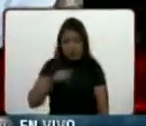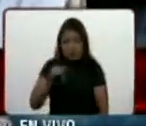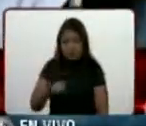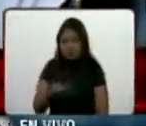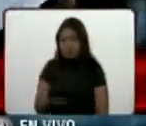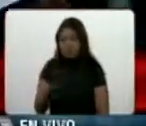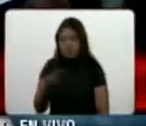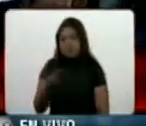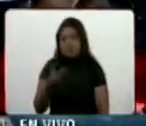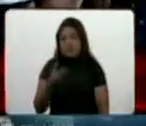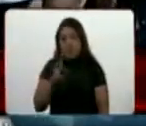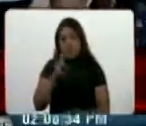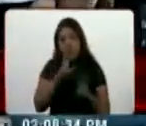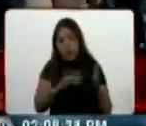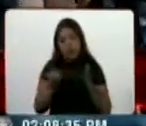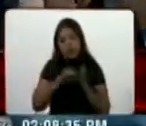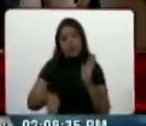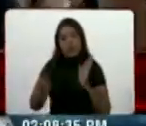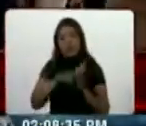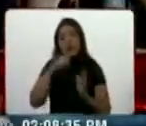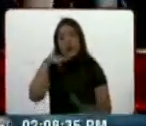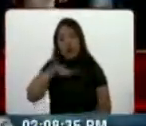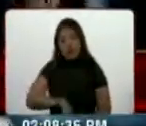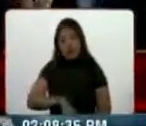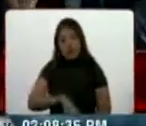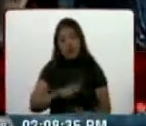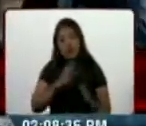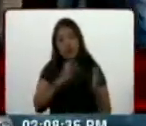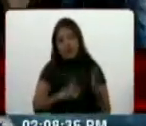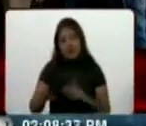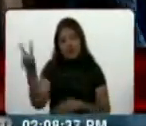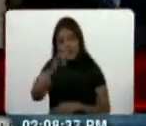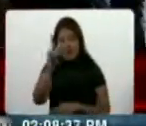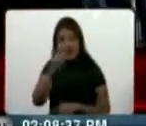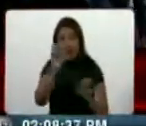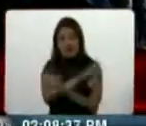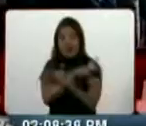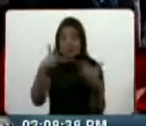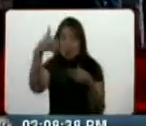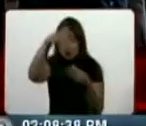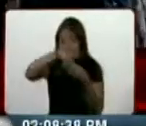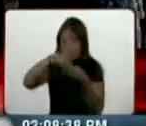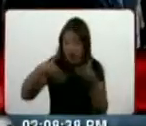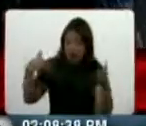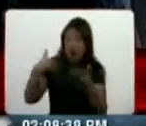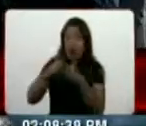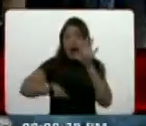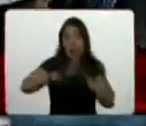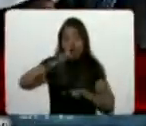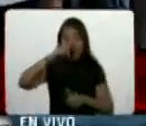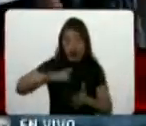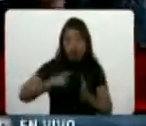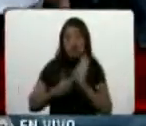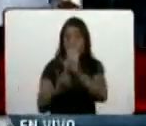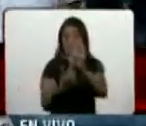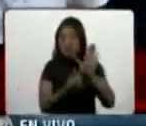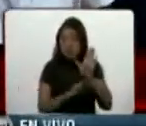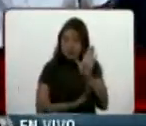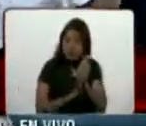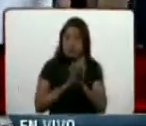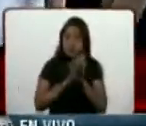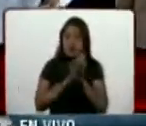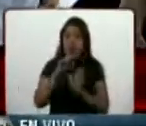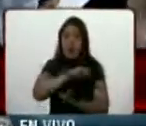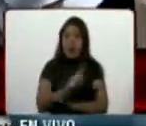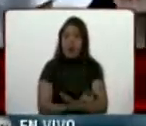enmarca nuevamente, repetimos, en la historia contemporánea de nuestro país. 18 elecciones en 14 años han demostrado el crecimiento que tiene el poder